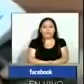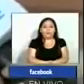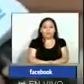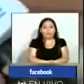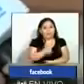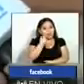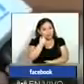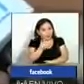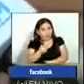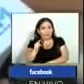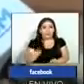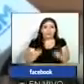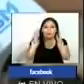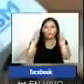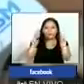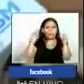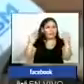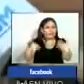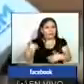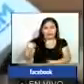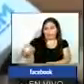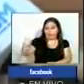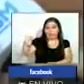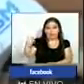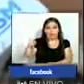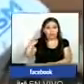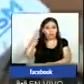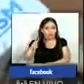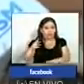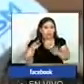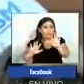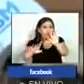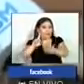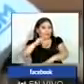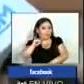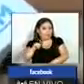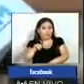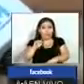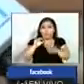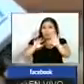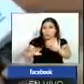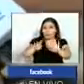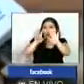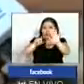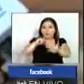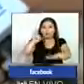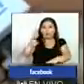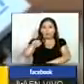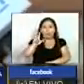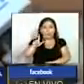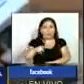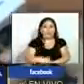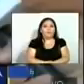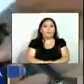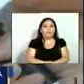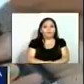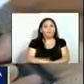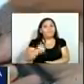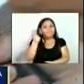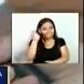caso Ya va a tener Dos años El 16 de julio Entonces Este Yo entiendo